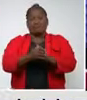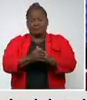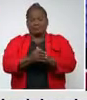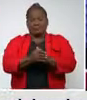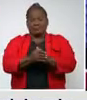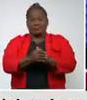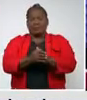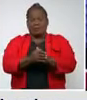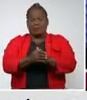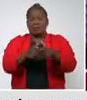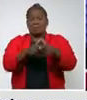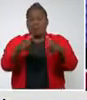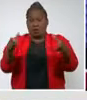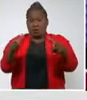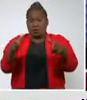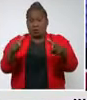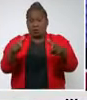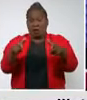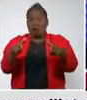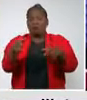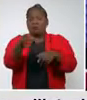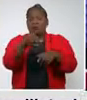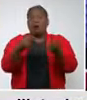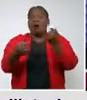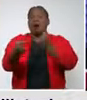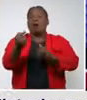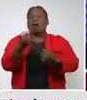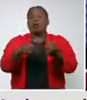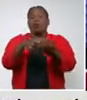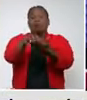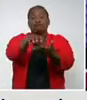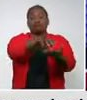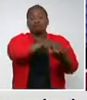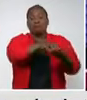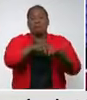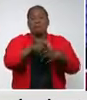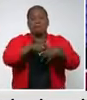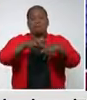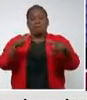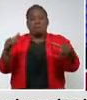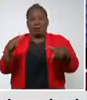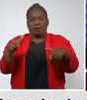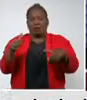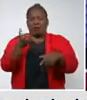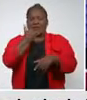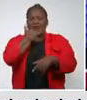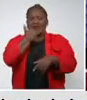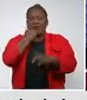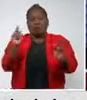su territorio, con algunos lugares con un mayor número. En resumen,